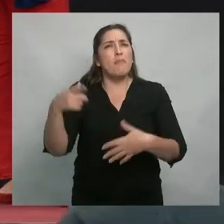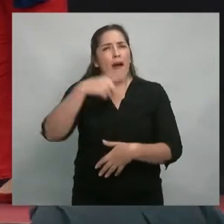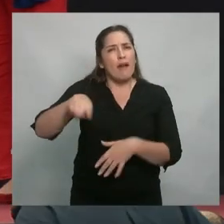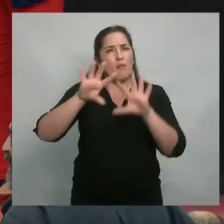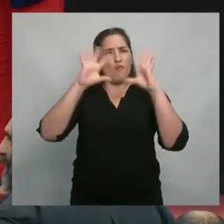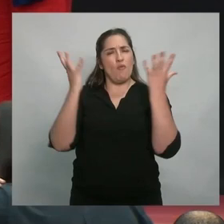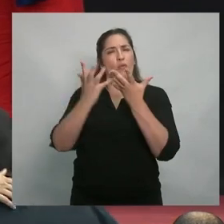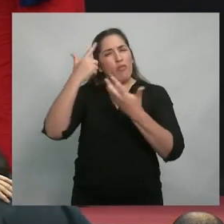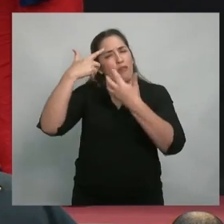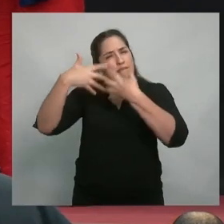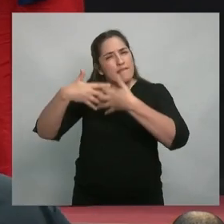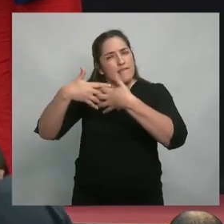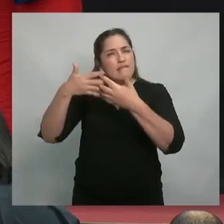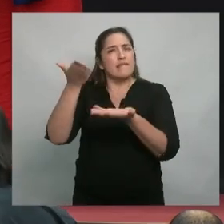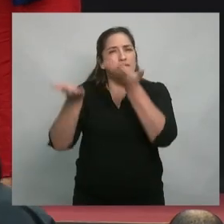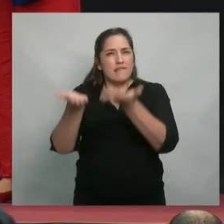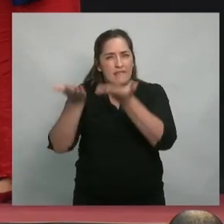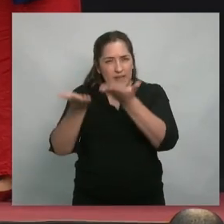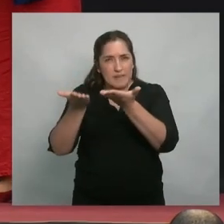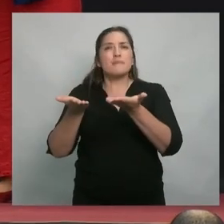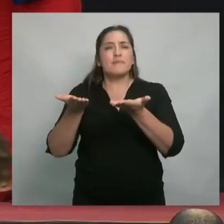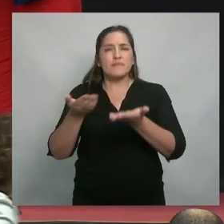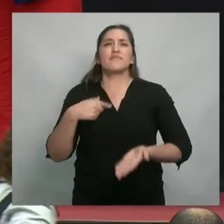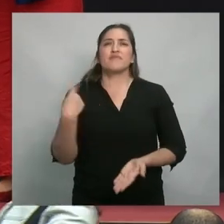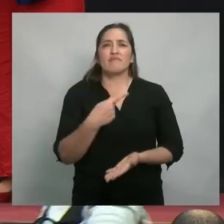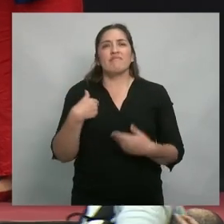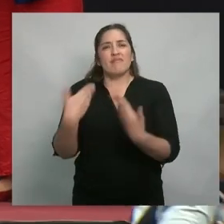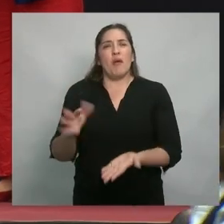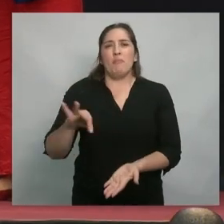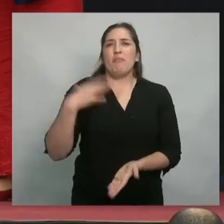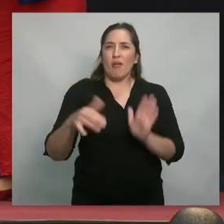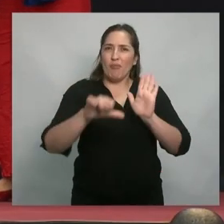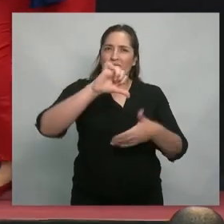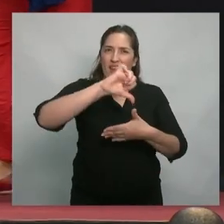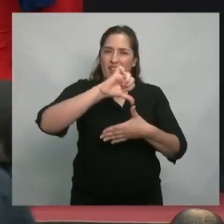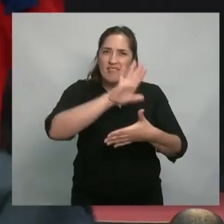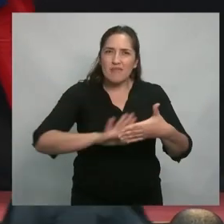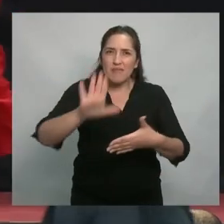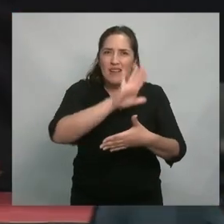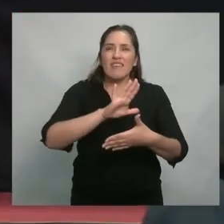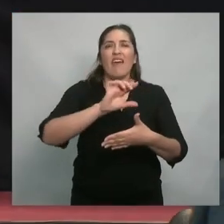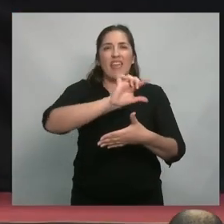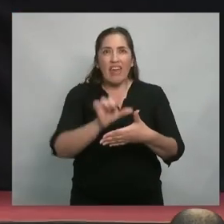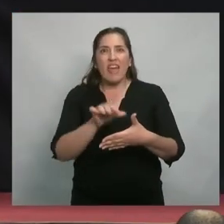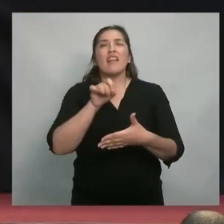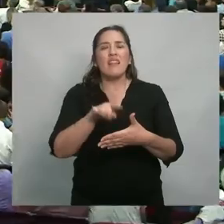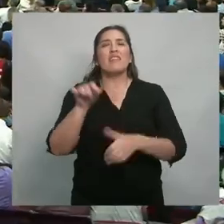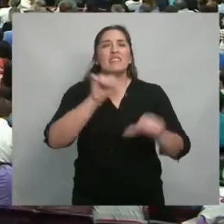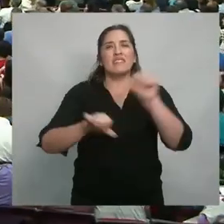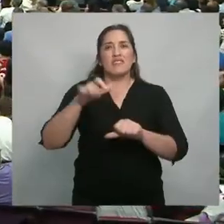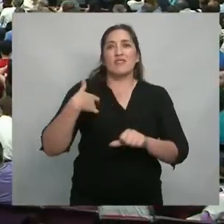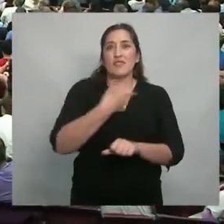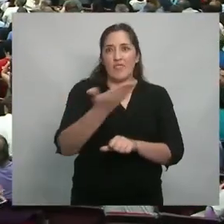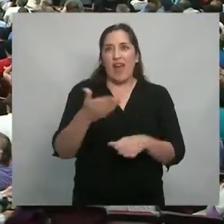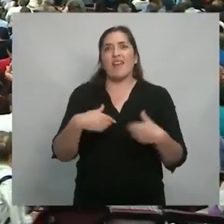este mínimo homenaje le entregamos el Premio Latinoamericano y Caribeño de Ciencias Sociales al Consejo Árabe